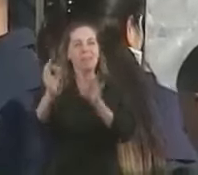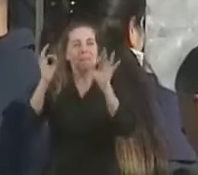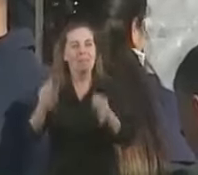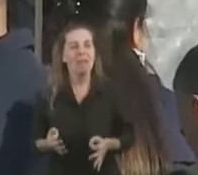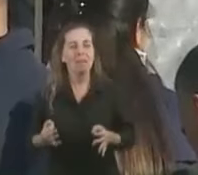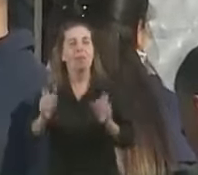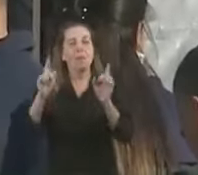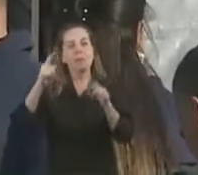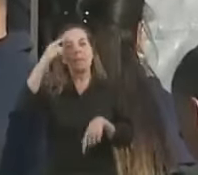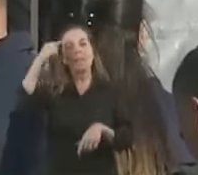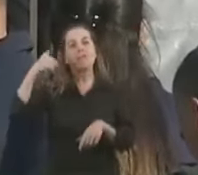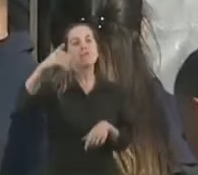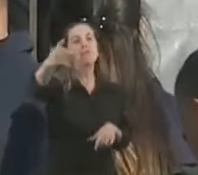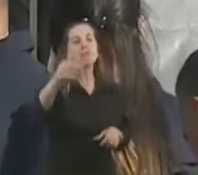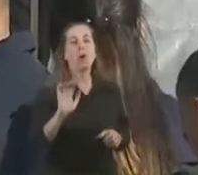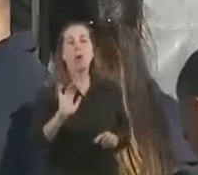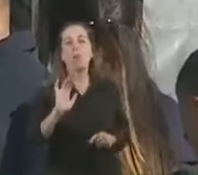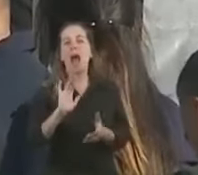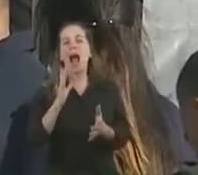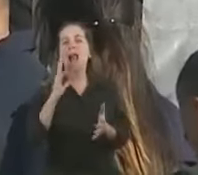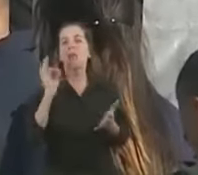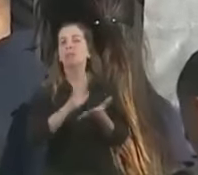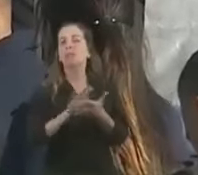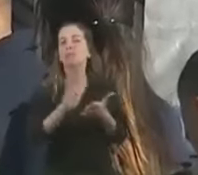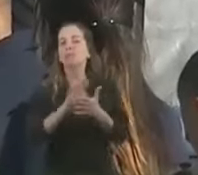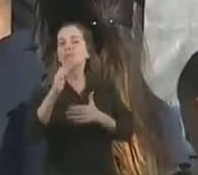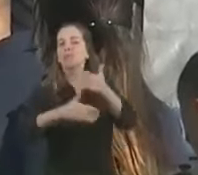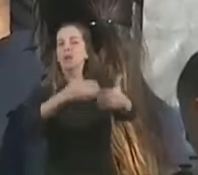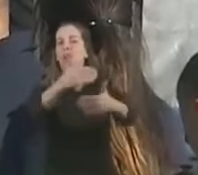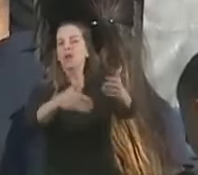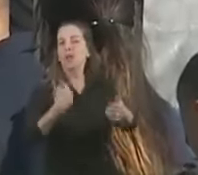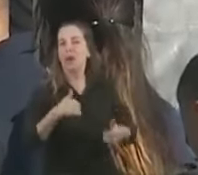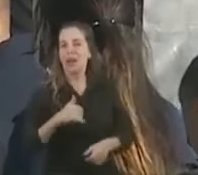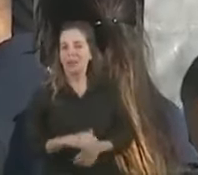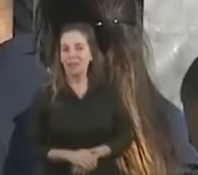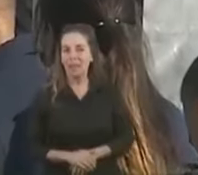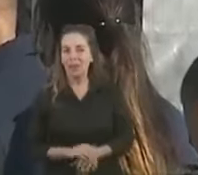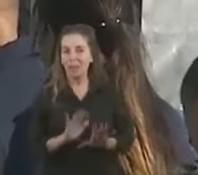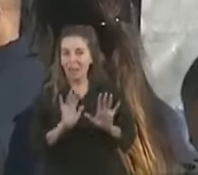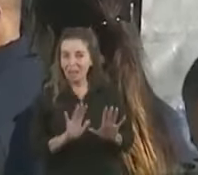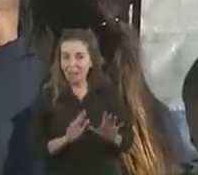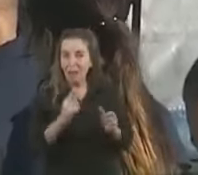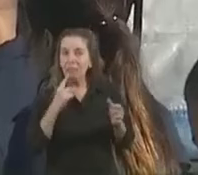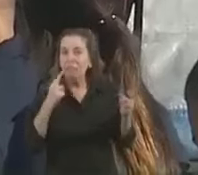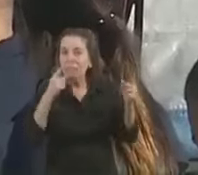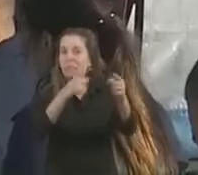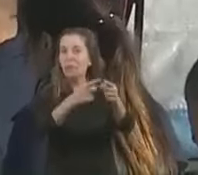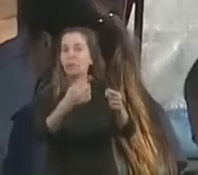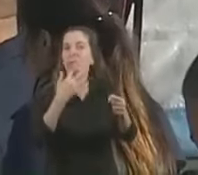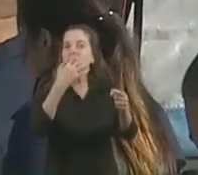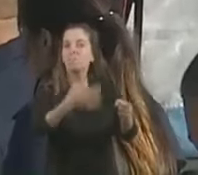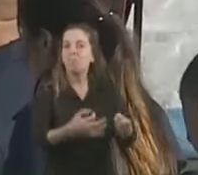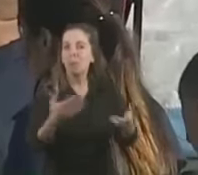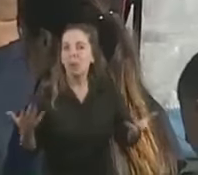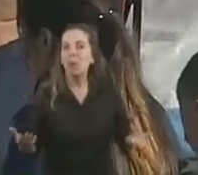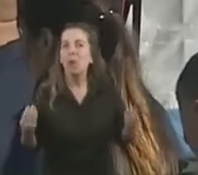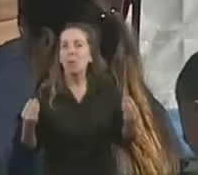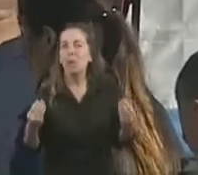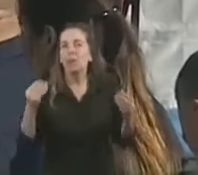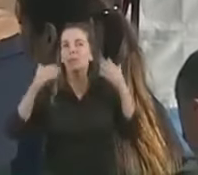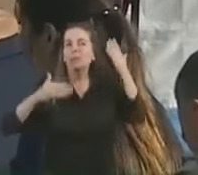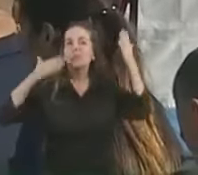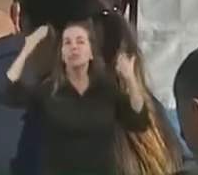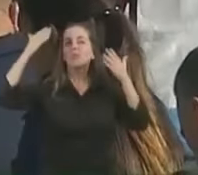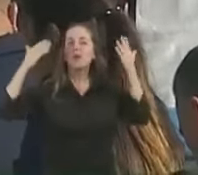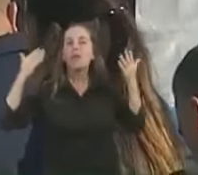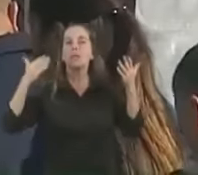un nuevo capítulo en la historia del progreso argentino. Para poder alcanzar ese sueño, el sueño de una